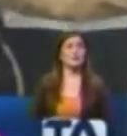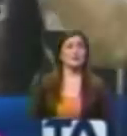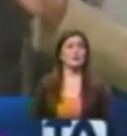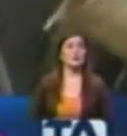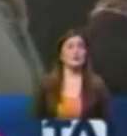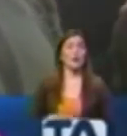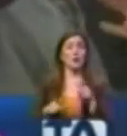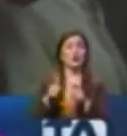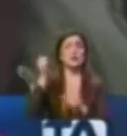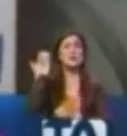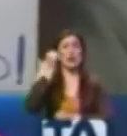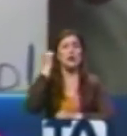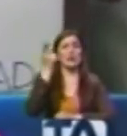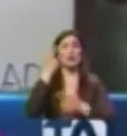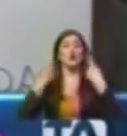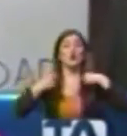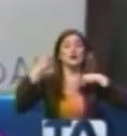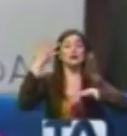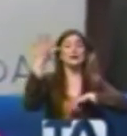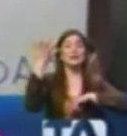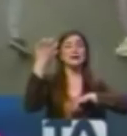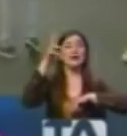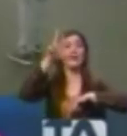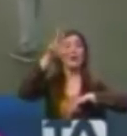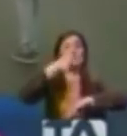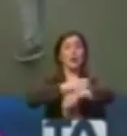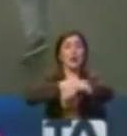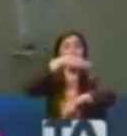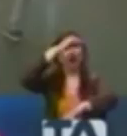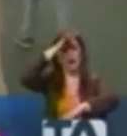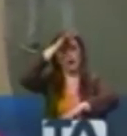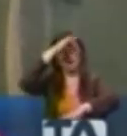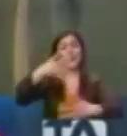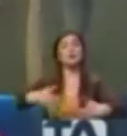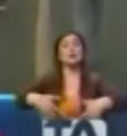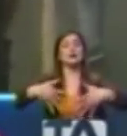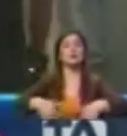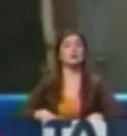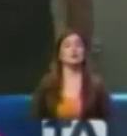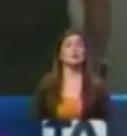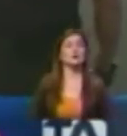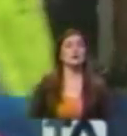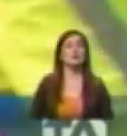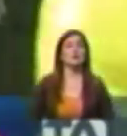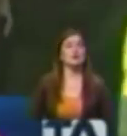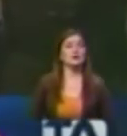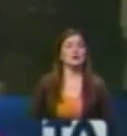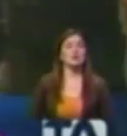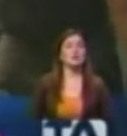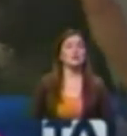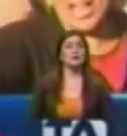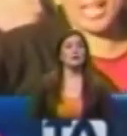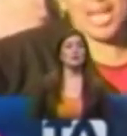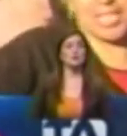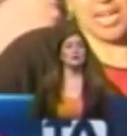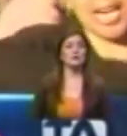cartel, 15 heridos y 3 hospitalizados de gravedad. Incluso sin recelo alguno, llegaron al